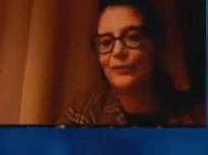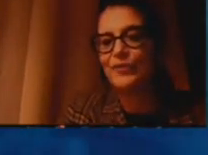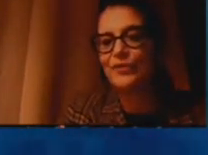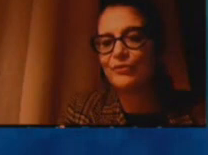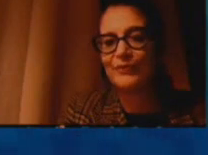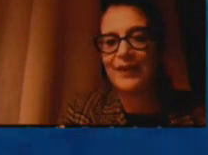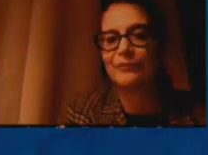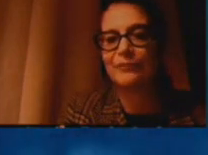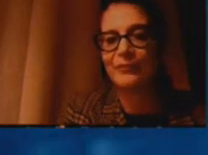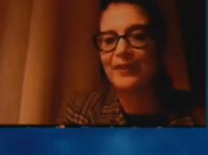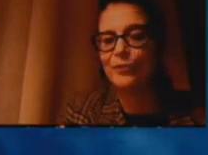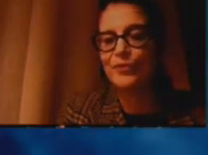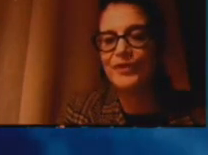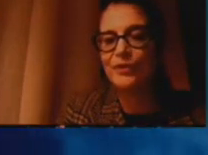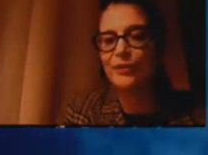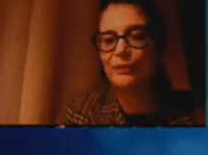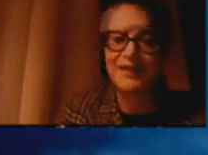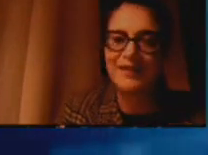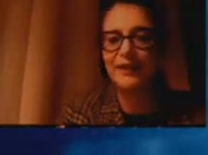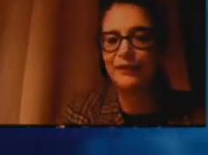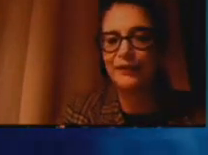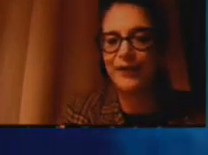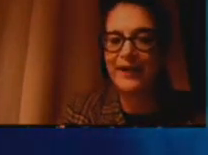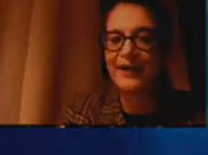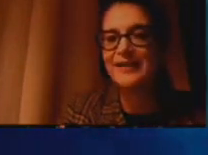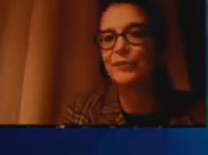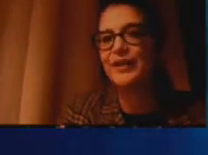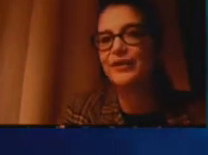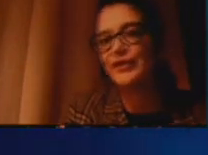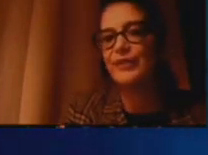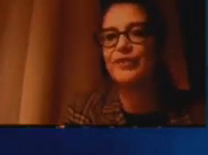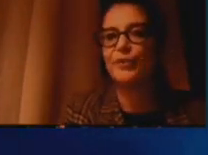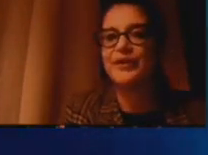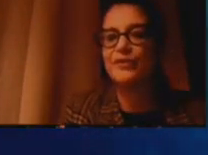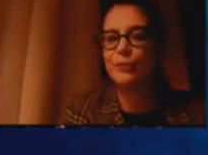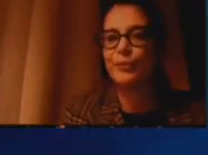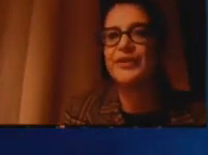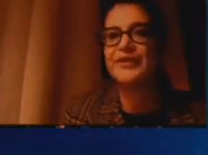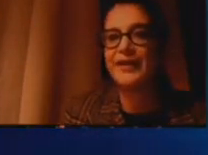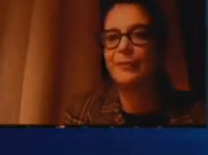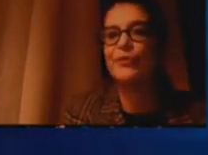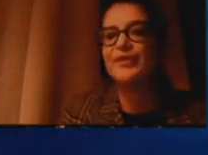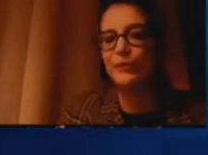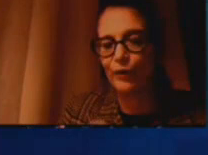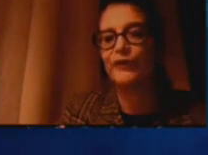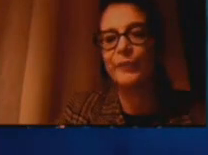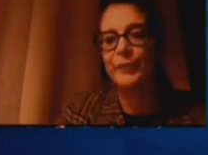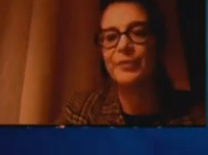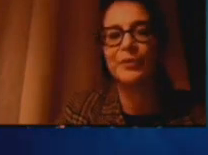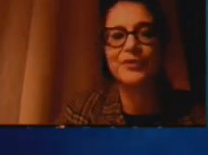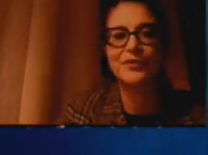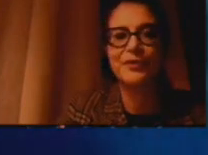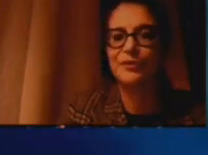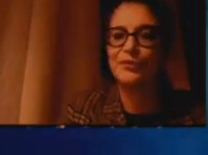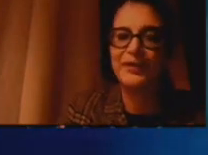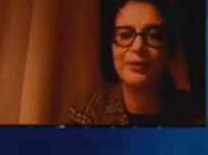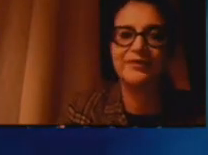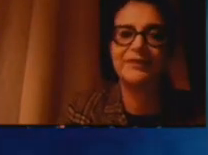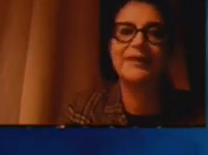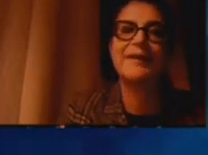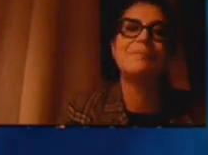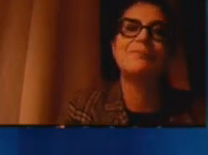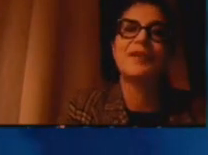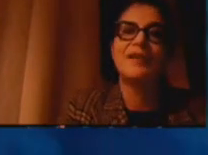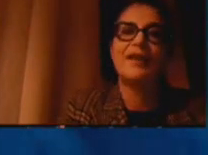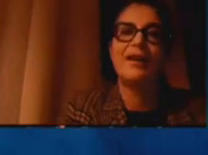estaciones de que estaban funcionaban 24 horas. Eso fue en un distrito no muy bonito. Tuvimos que hablar con la policía para